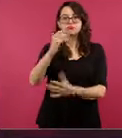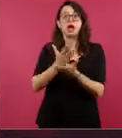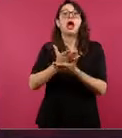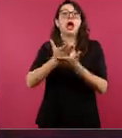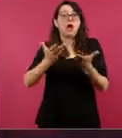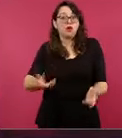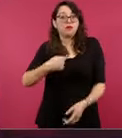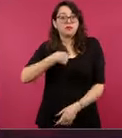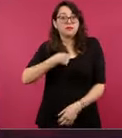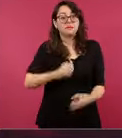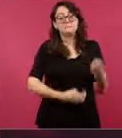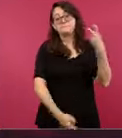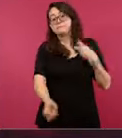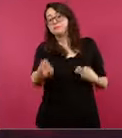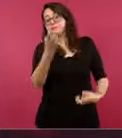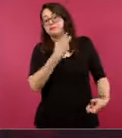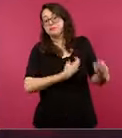proceso.